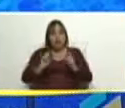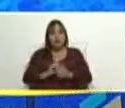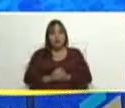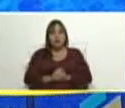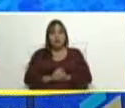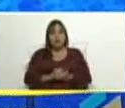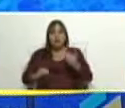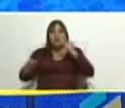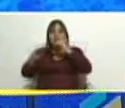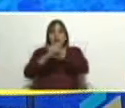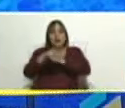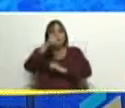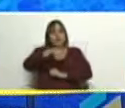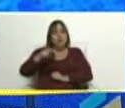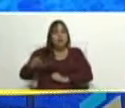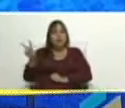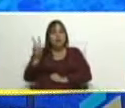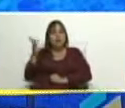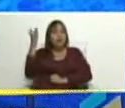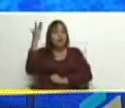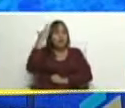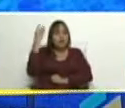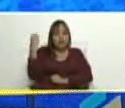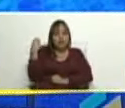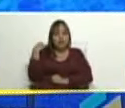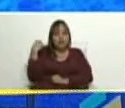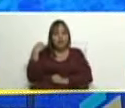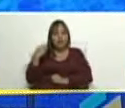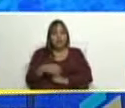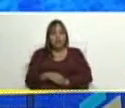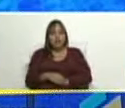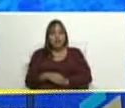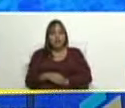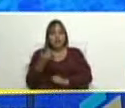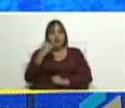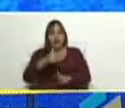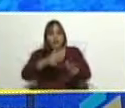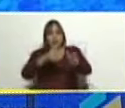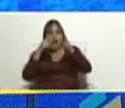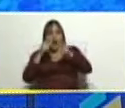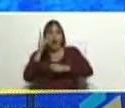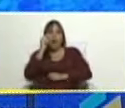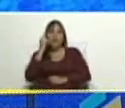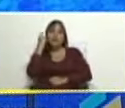comparable cuando el pueblo de Venezuela supo que habían matado a Sucre,